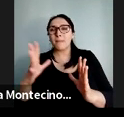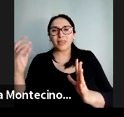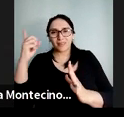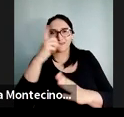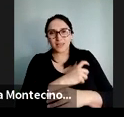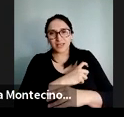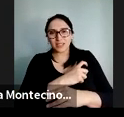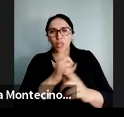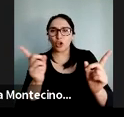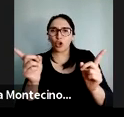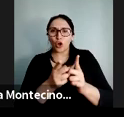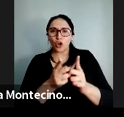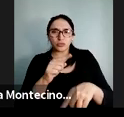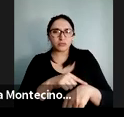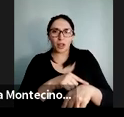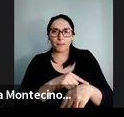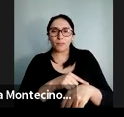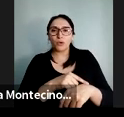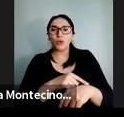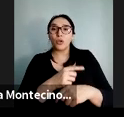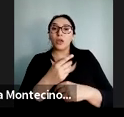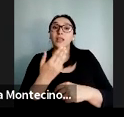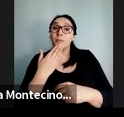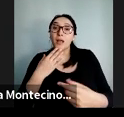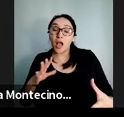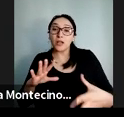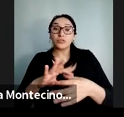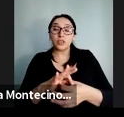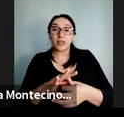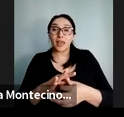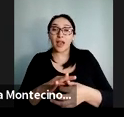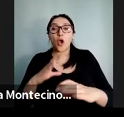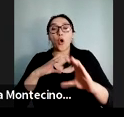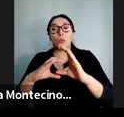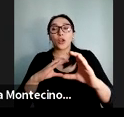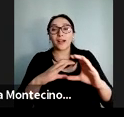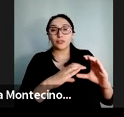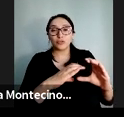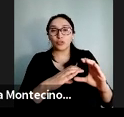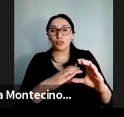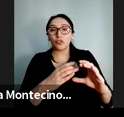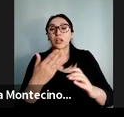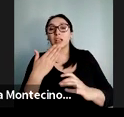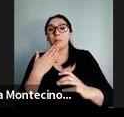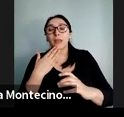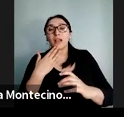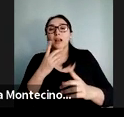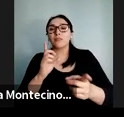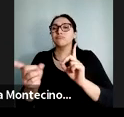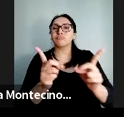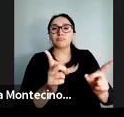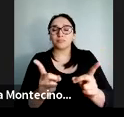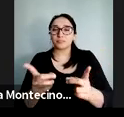más corta en periodos de tiempo, y va muy asociada más que nada a la comunicación o a la coordinación, ya sea del